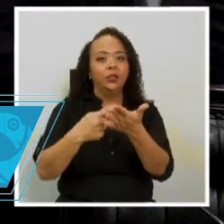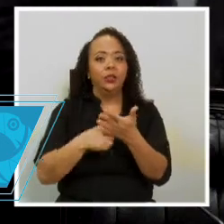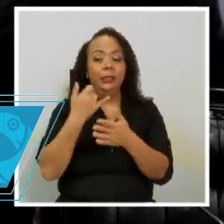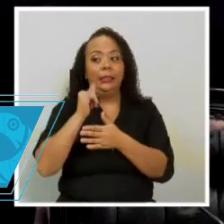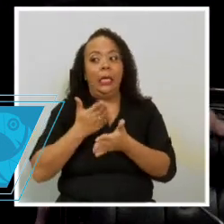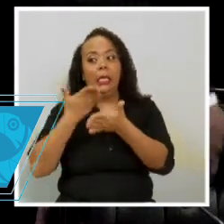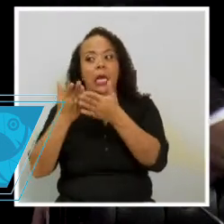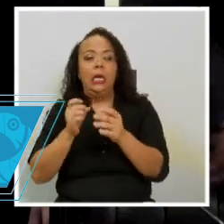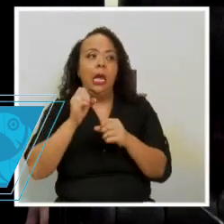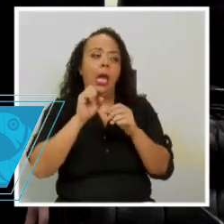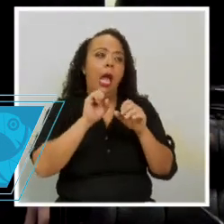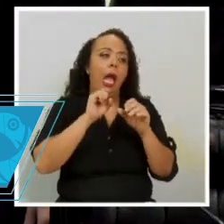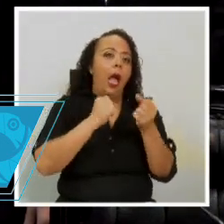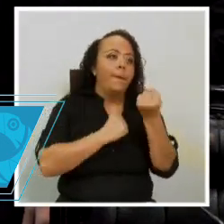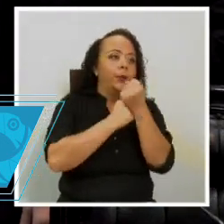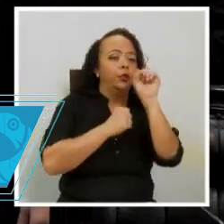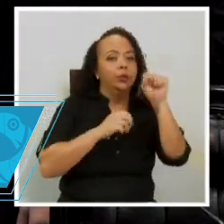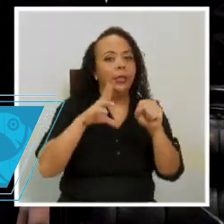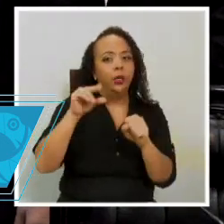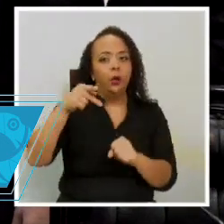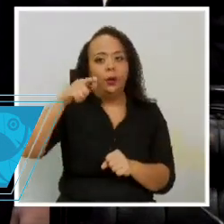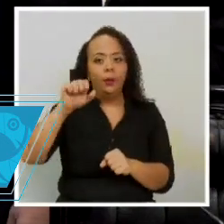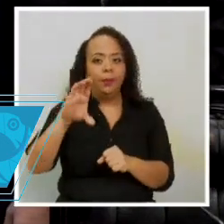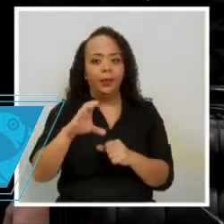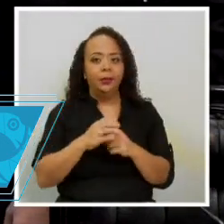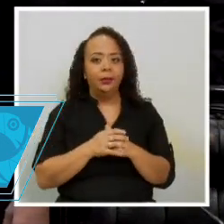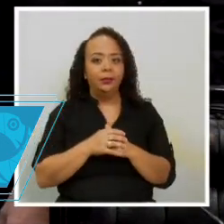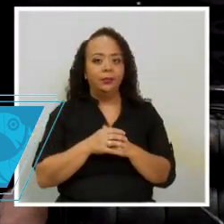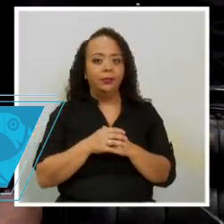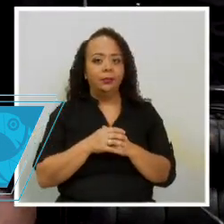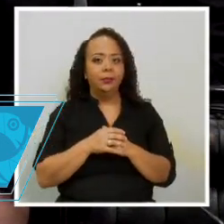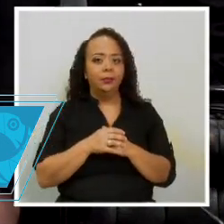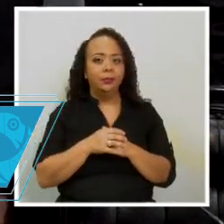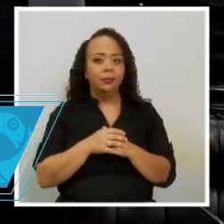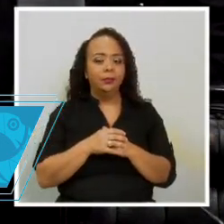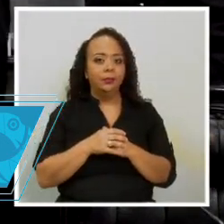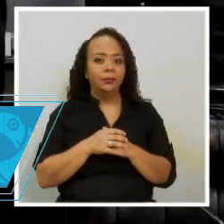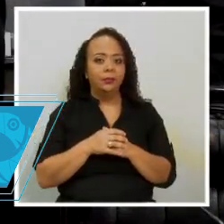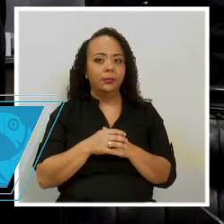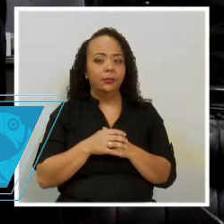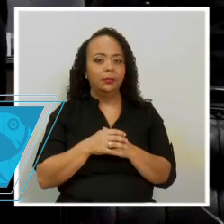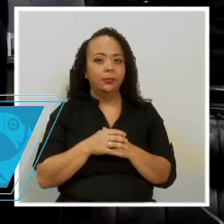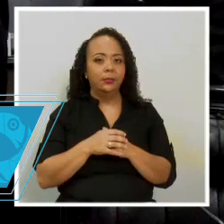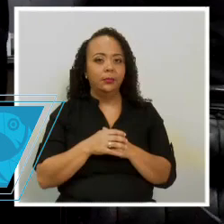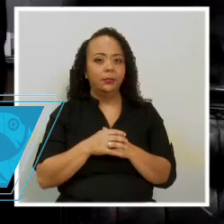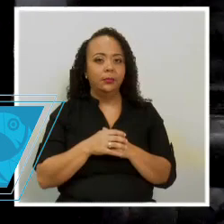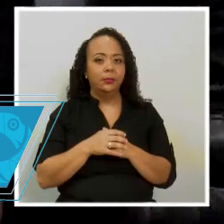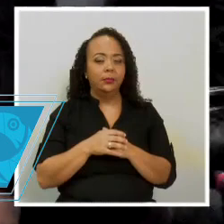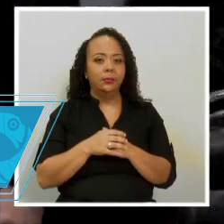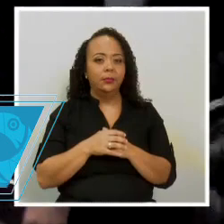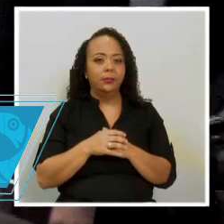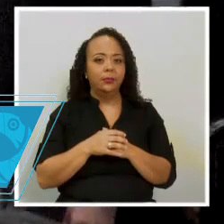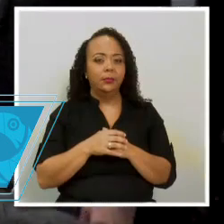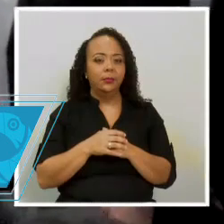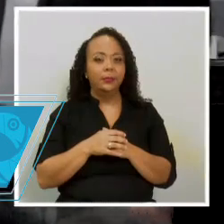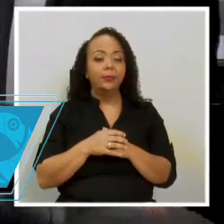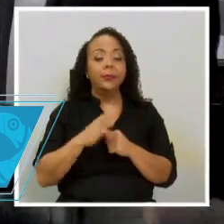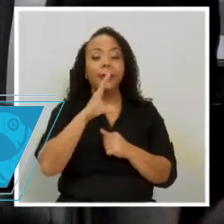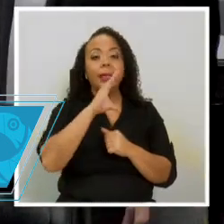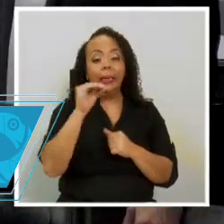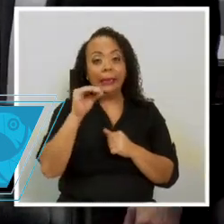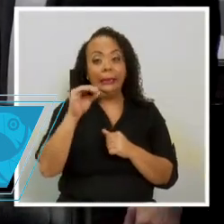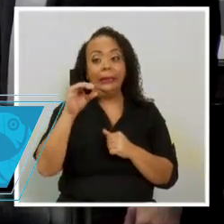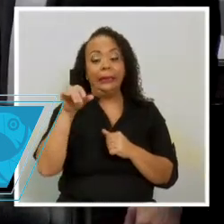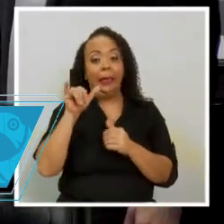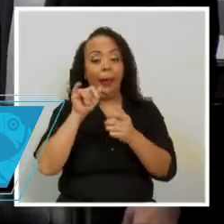si darle o no el apoyo al PAC dentro de este directorio, pues tenía muy claro que se le daría obviamente el apoyo a Carlos Ricardo